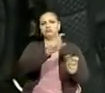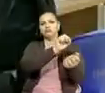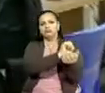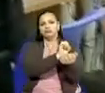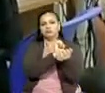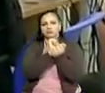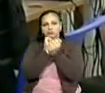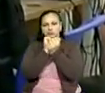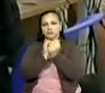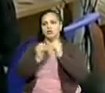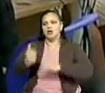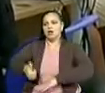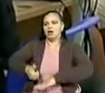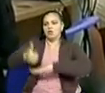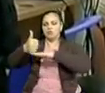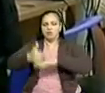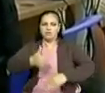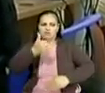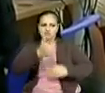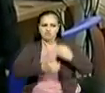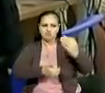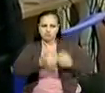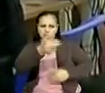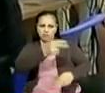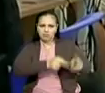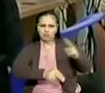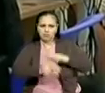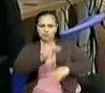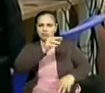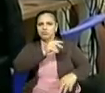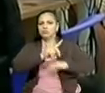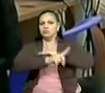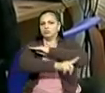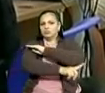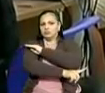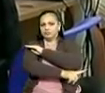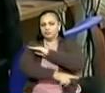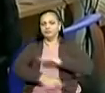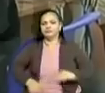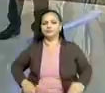así determinar una sanción, informó Adriana Peralta.